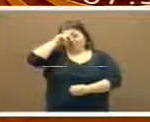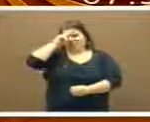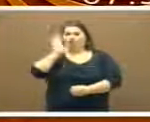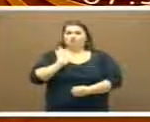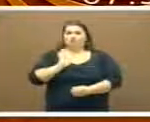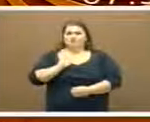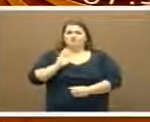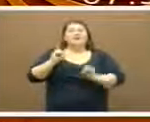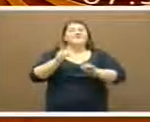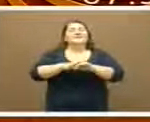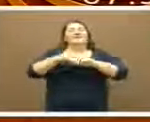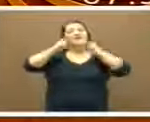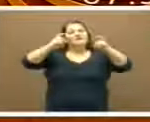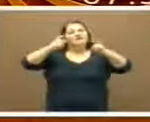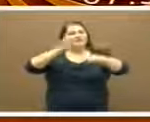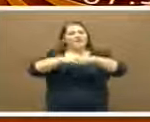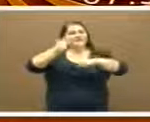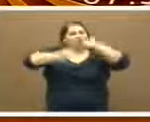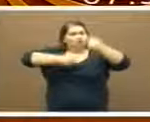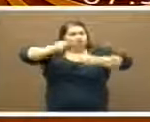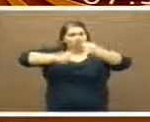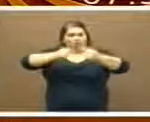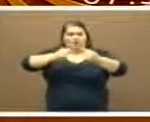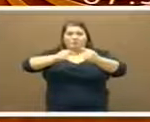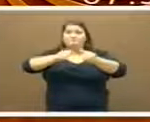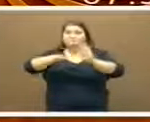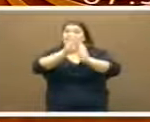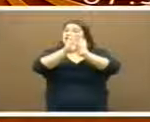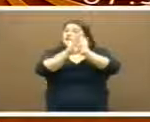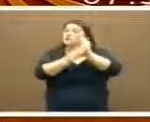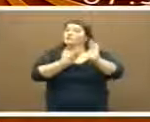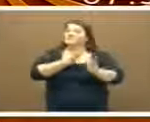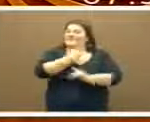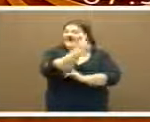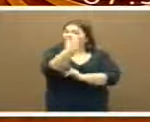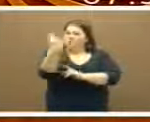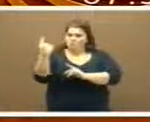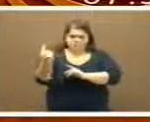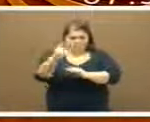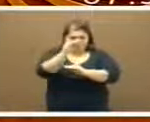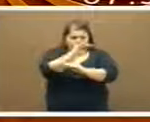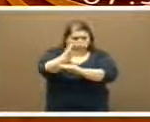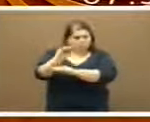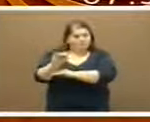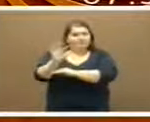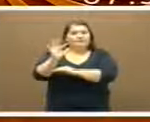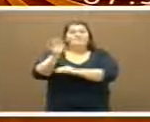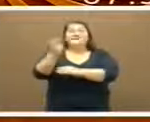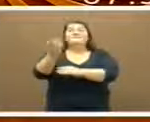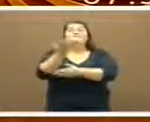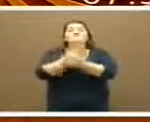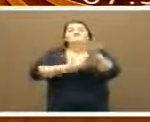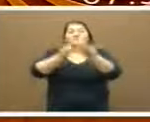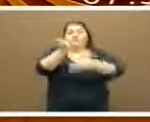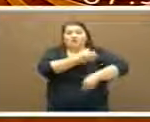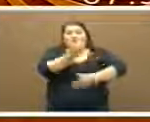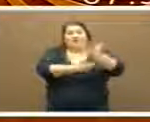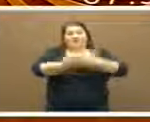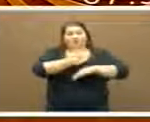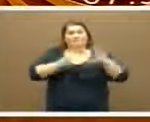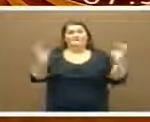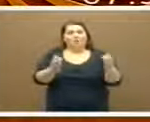ese esfuerzo por mantener las dotaciones presupuestarias en todos y cada uno de los programas municipales, a ese Fondo de Cooperación de Mancomunidades, Fondo de